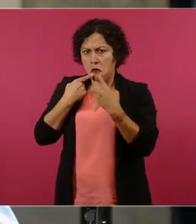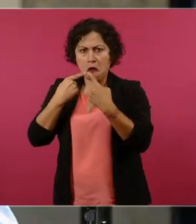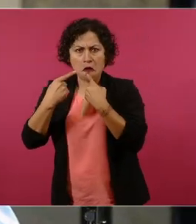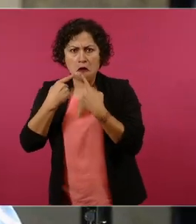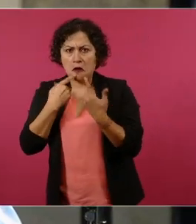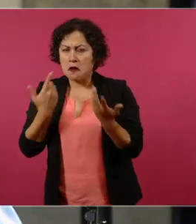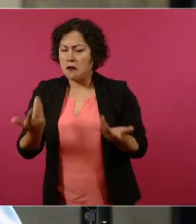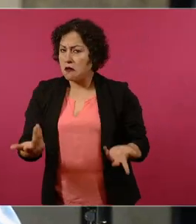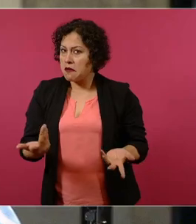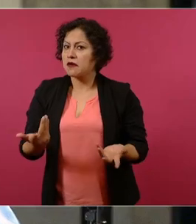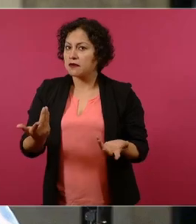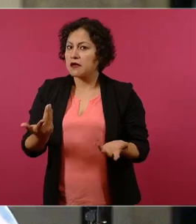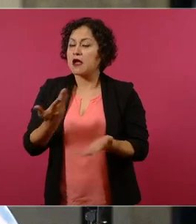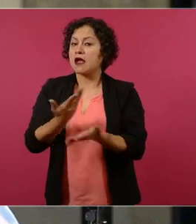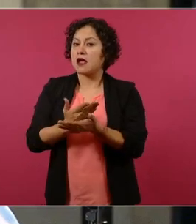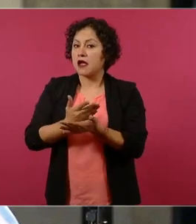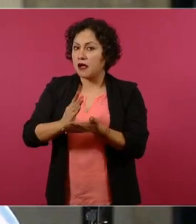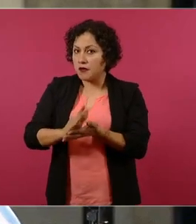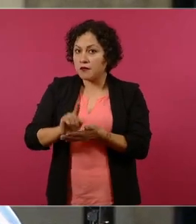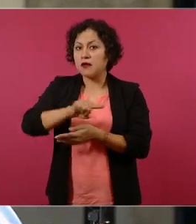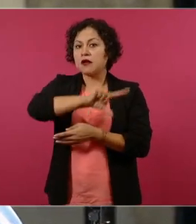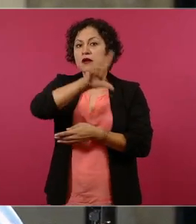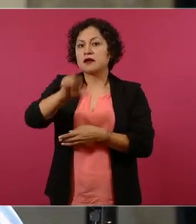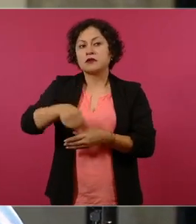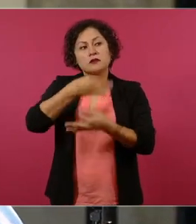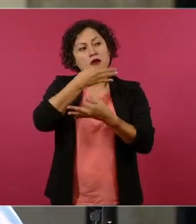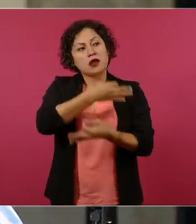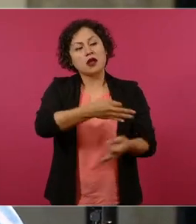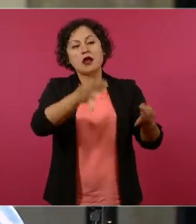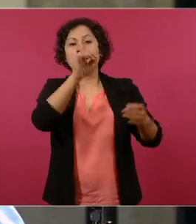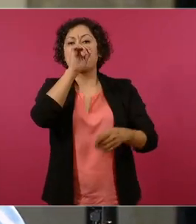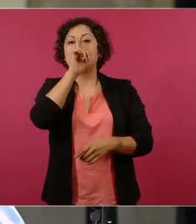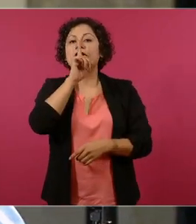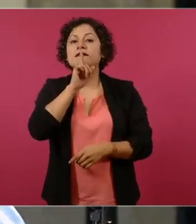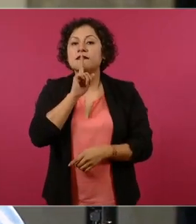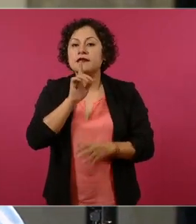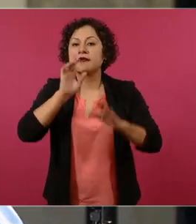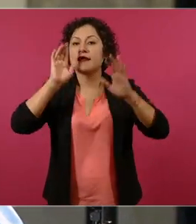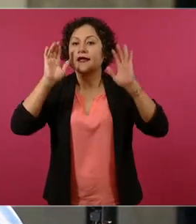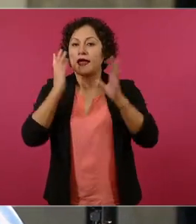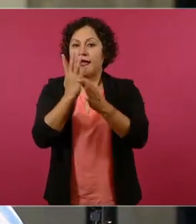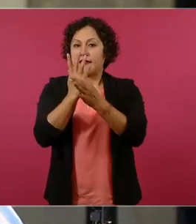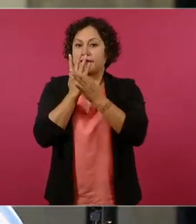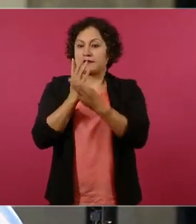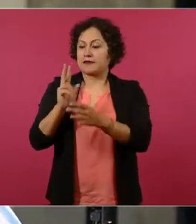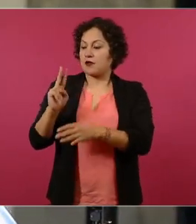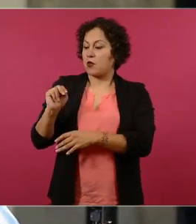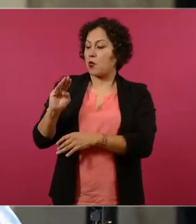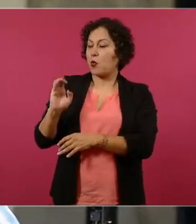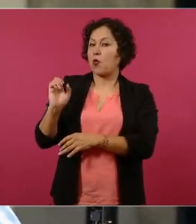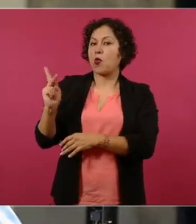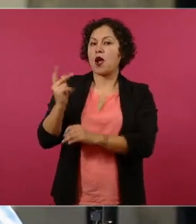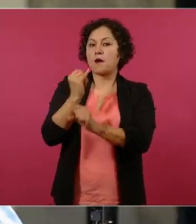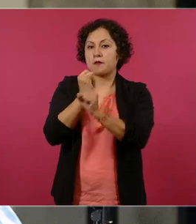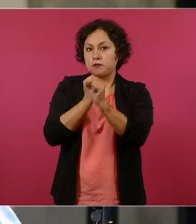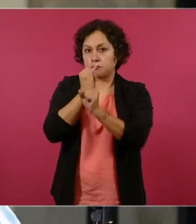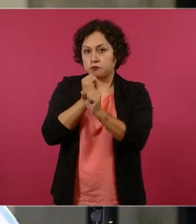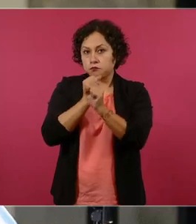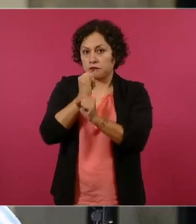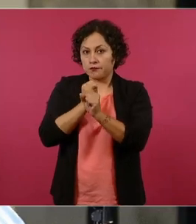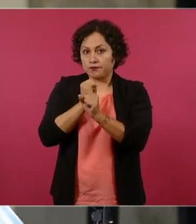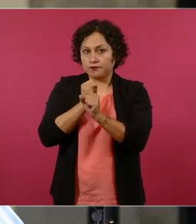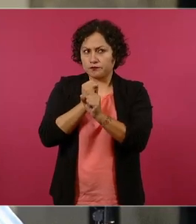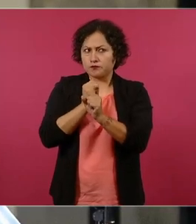deliberadamente se dijeron mentiras como el hecho de que había un estudio supuestamente de la abap cuando ya por ifai por vía de ifai se